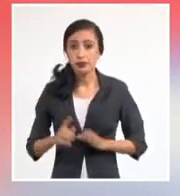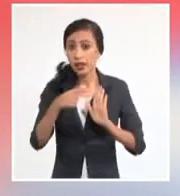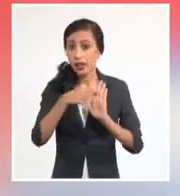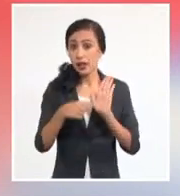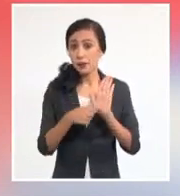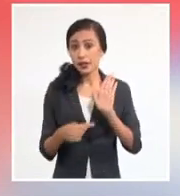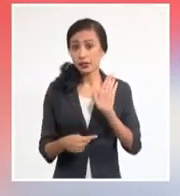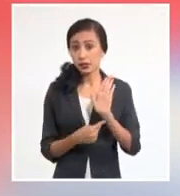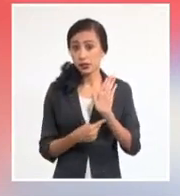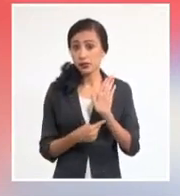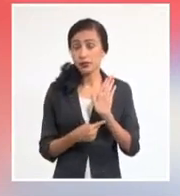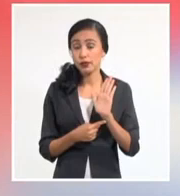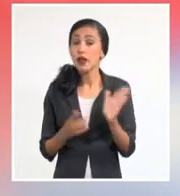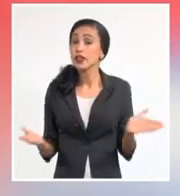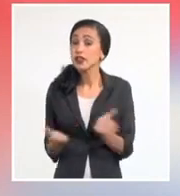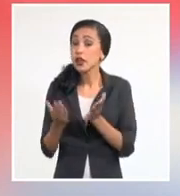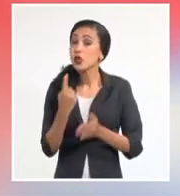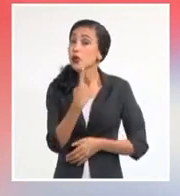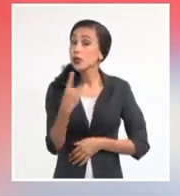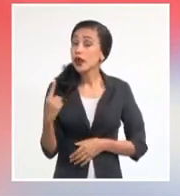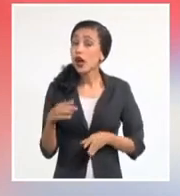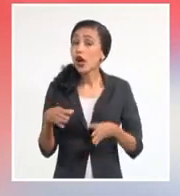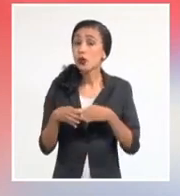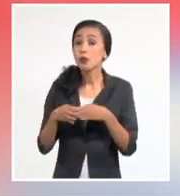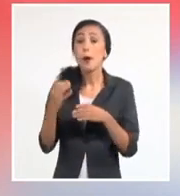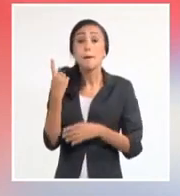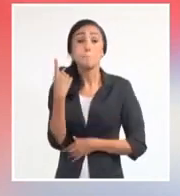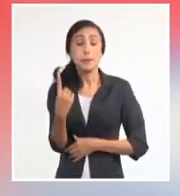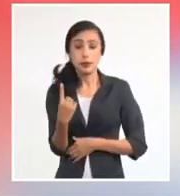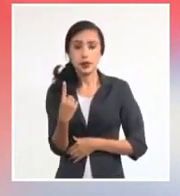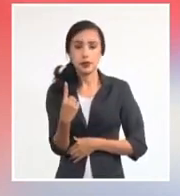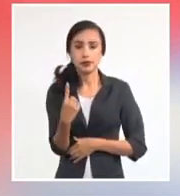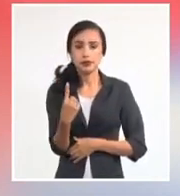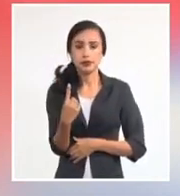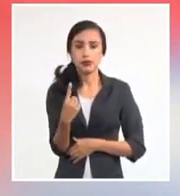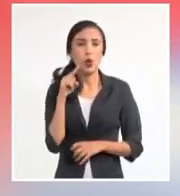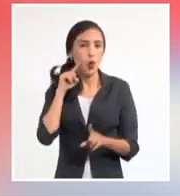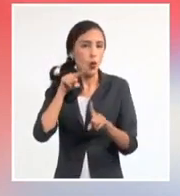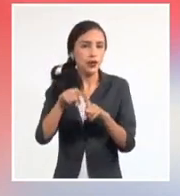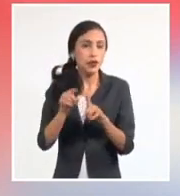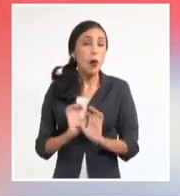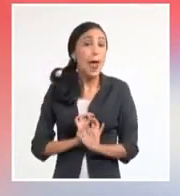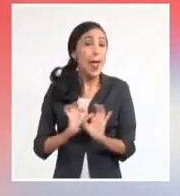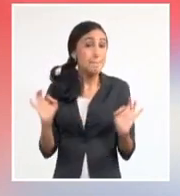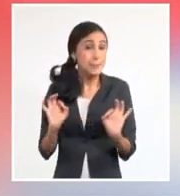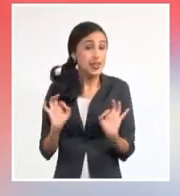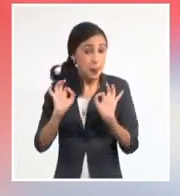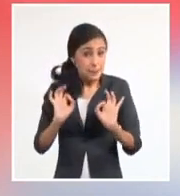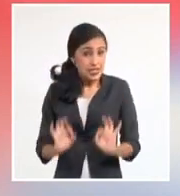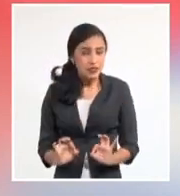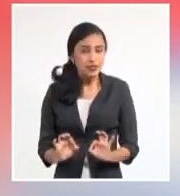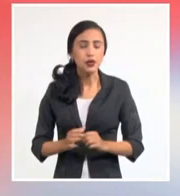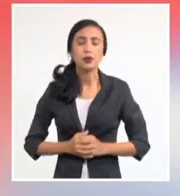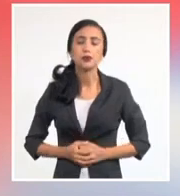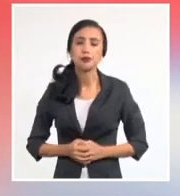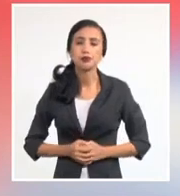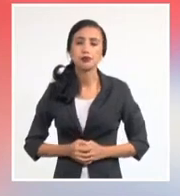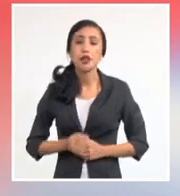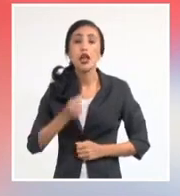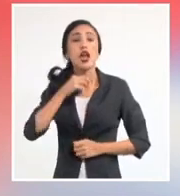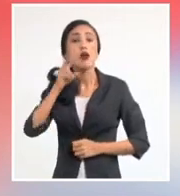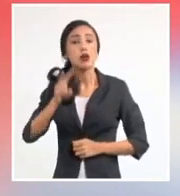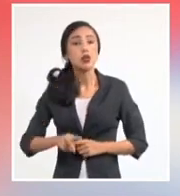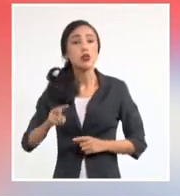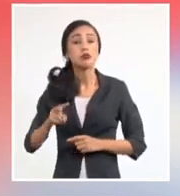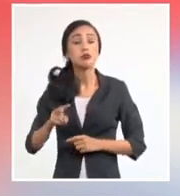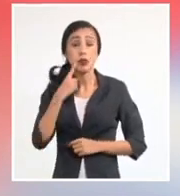de los subgrupos, se ha planteado, en primer lugar, la determinación de los objetivos específicos, el diagnóstico del estado de los asuntos